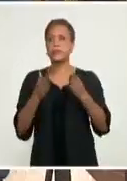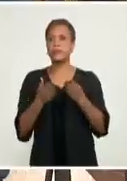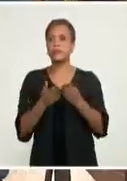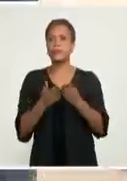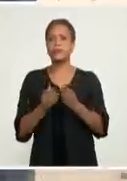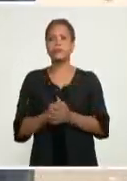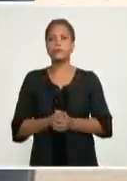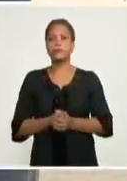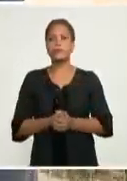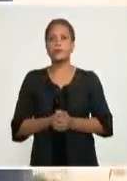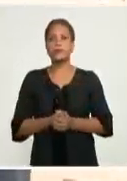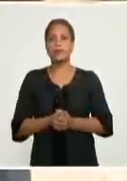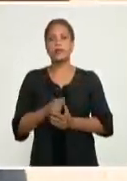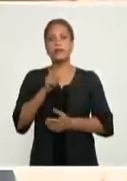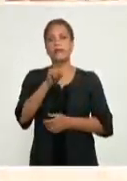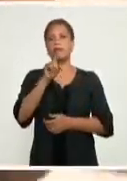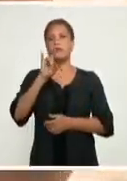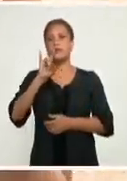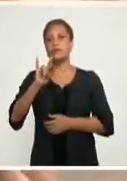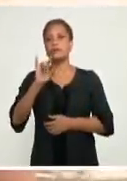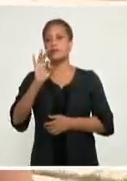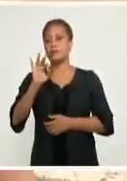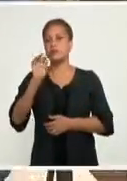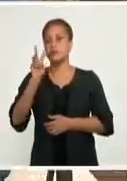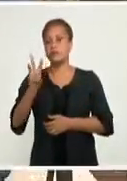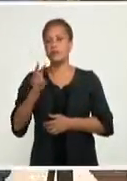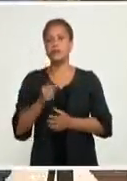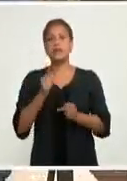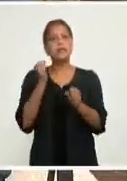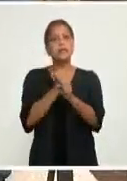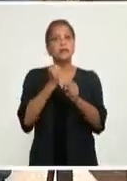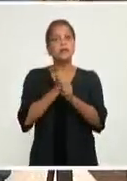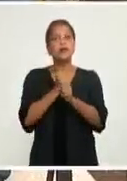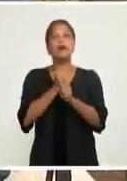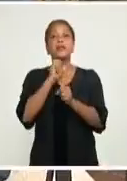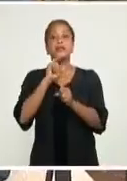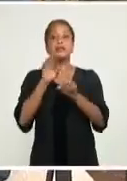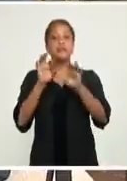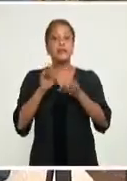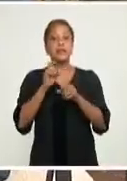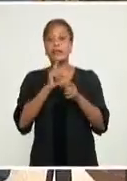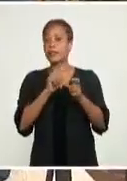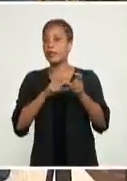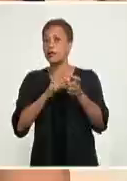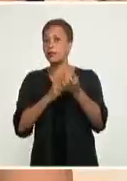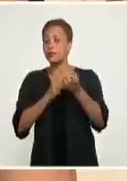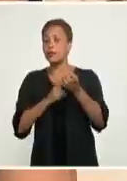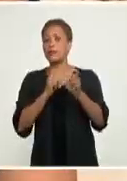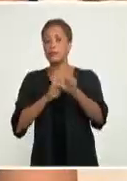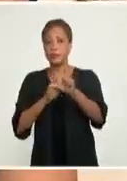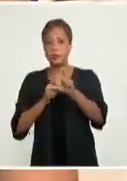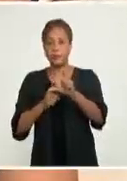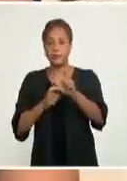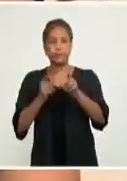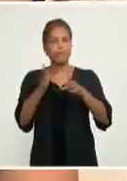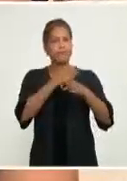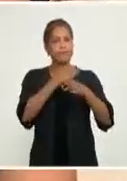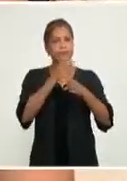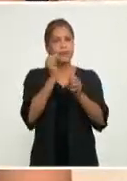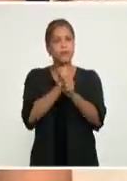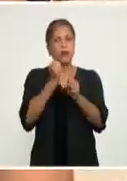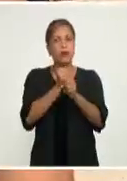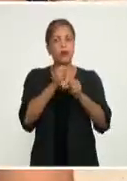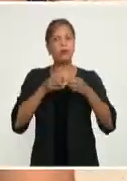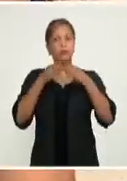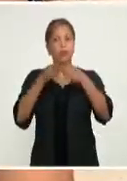en 1933. Se desempeñó como secretario general del Sindicato de Estibadores y Jornaleros del Puerto de La Habana